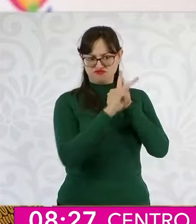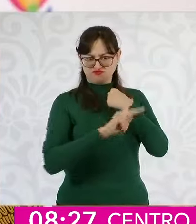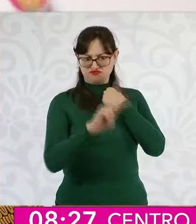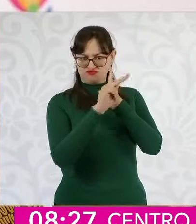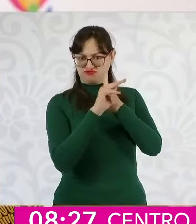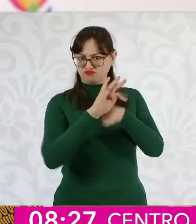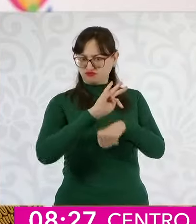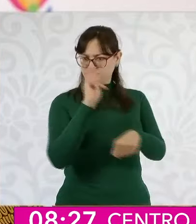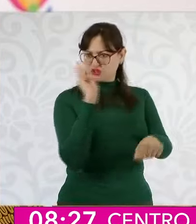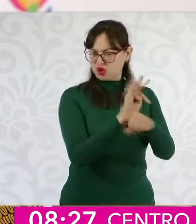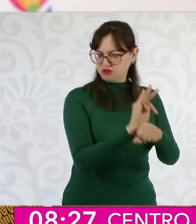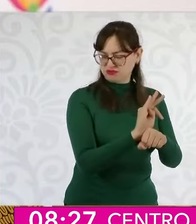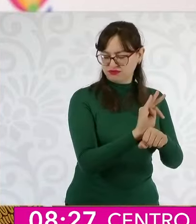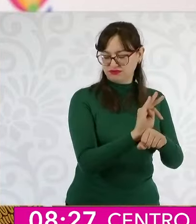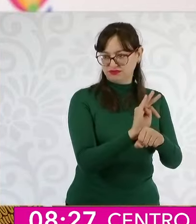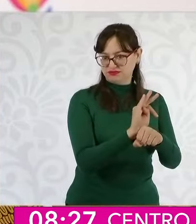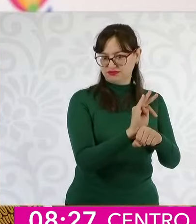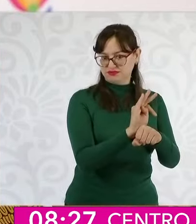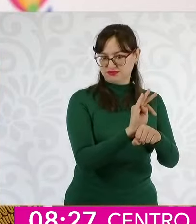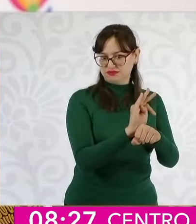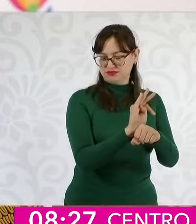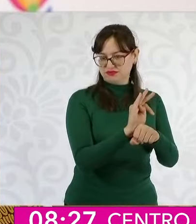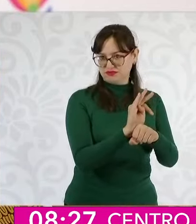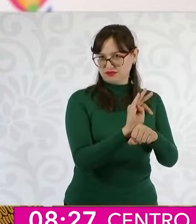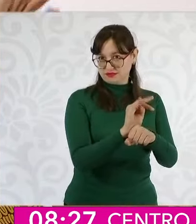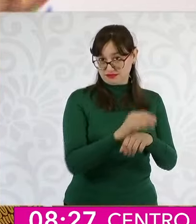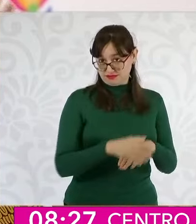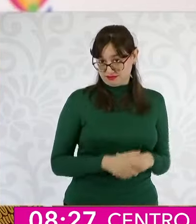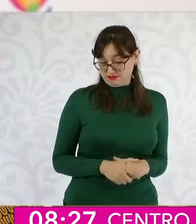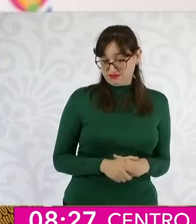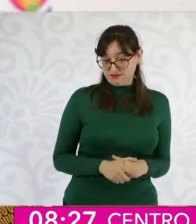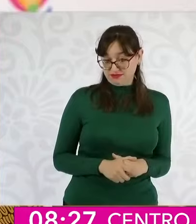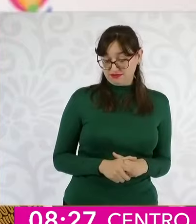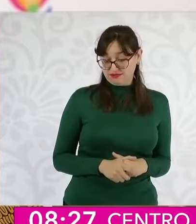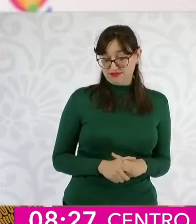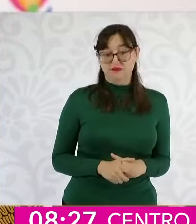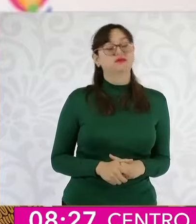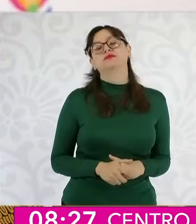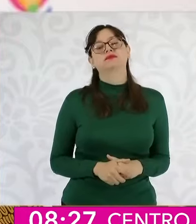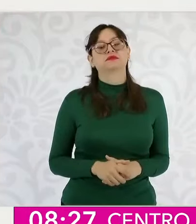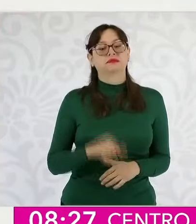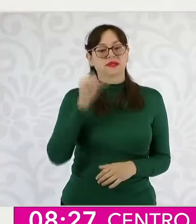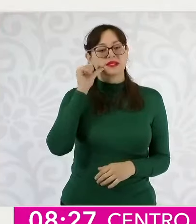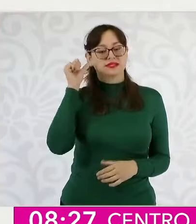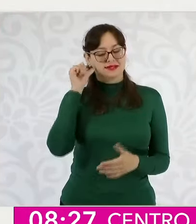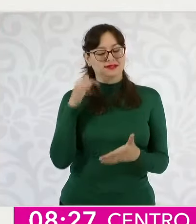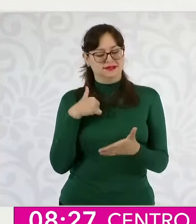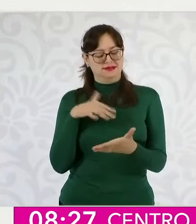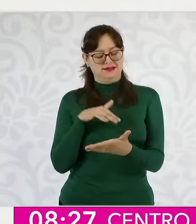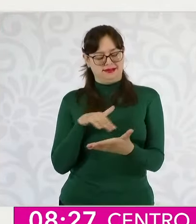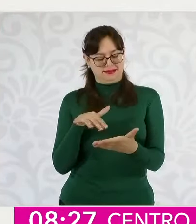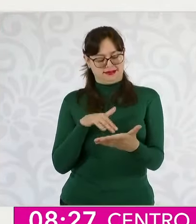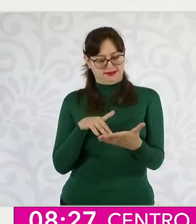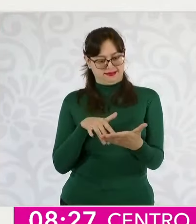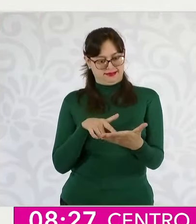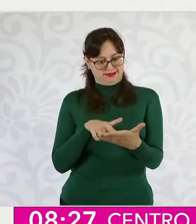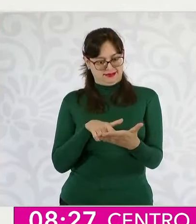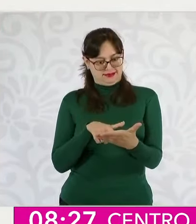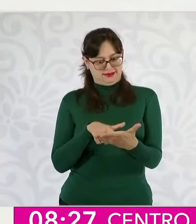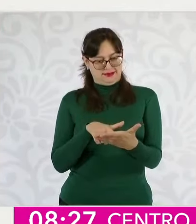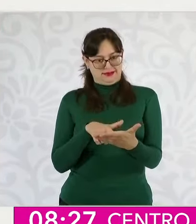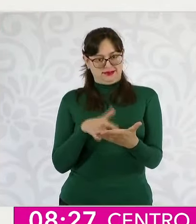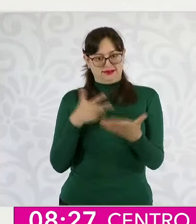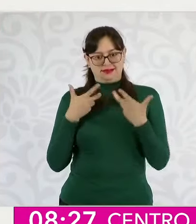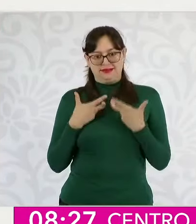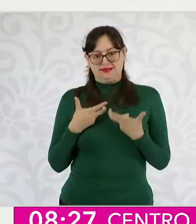o llama a otro país para que, porque ayer lo leí, no voy a decir de quién, pero lo leí